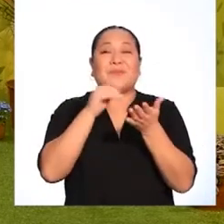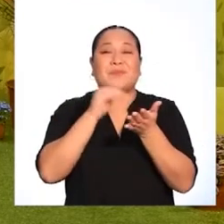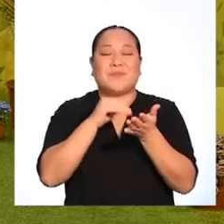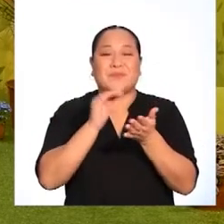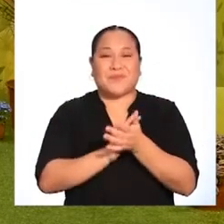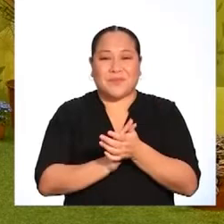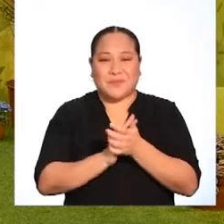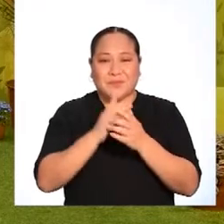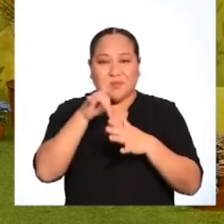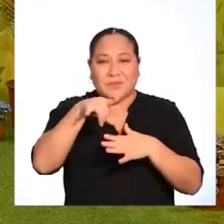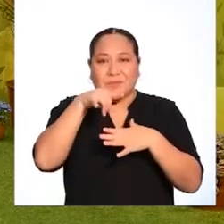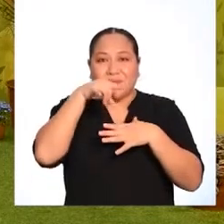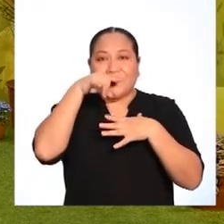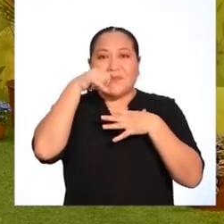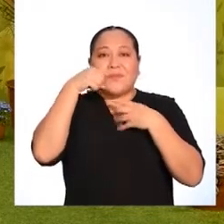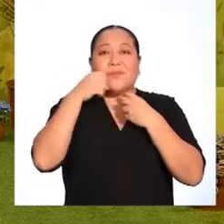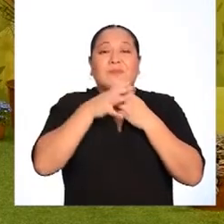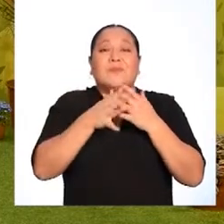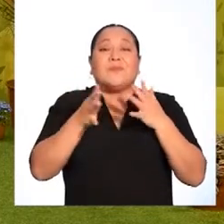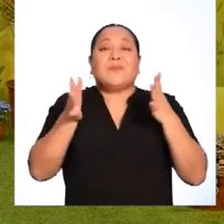otra vez